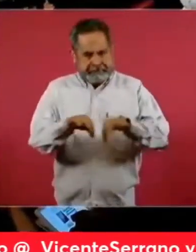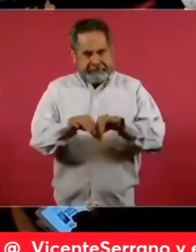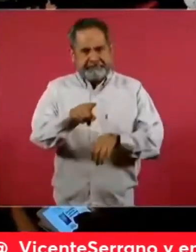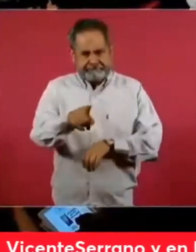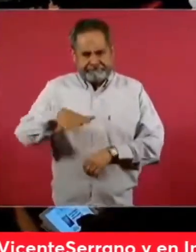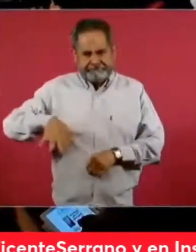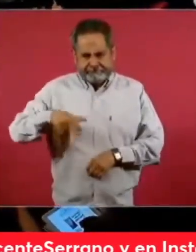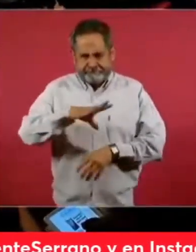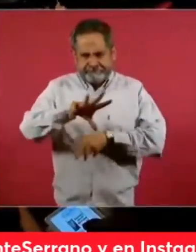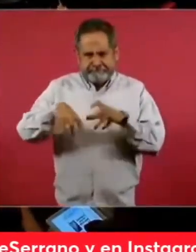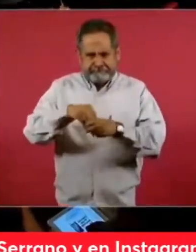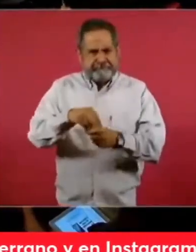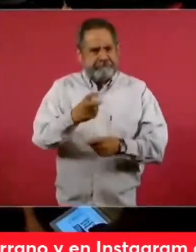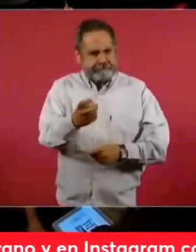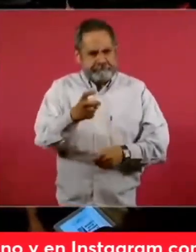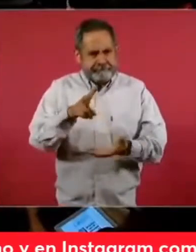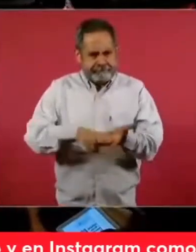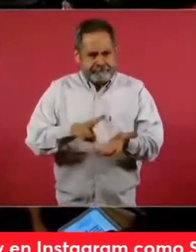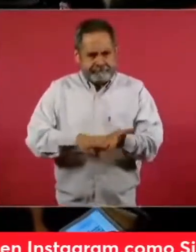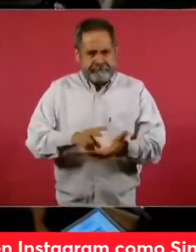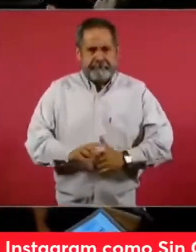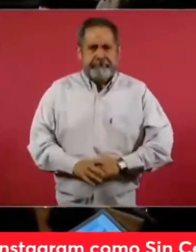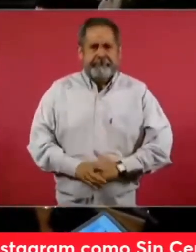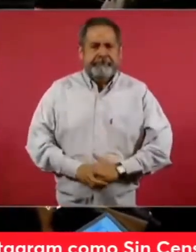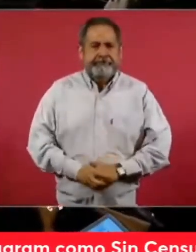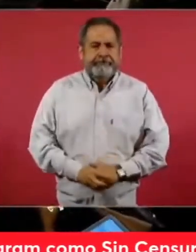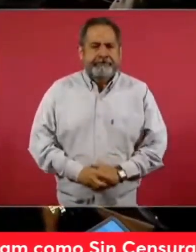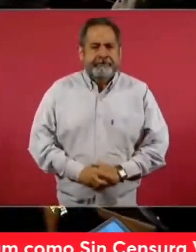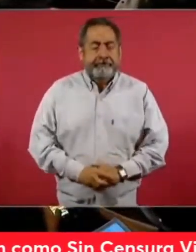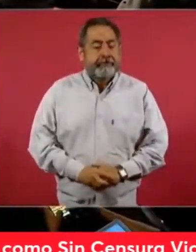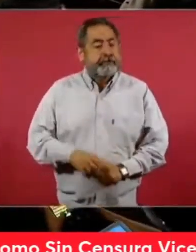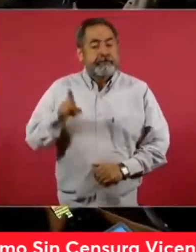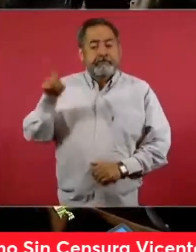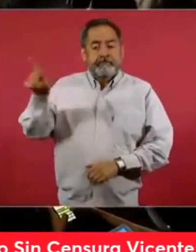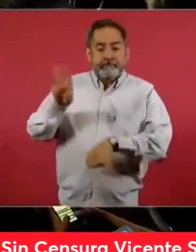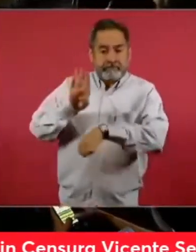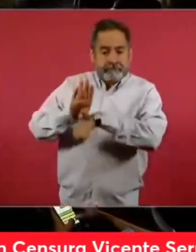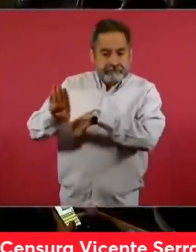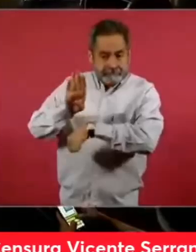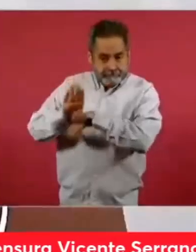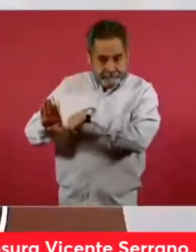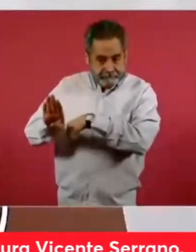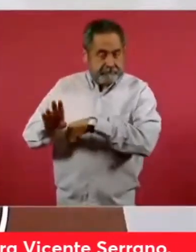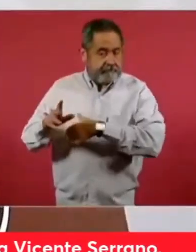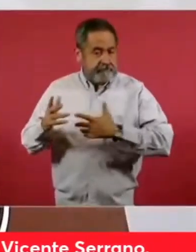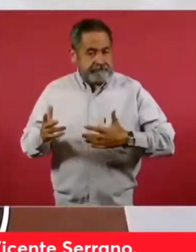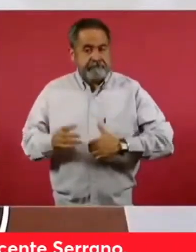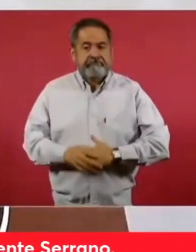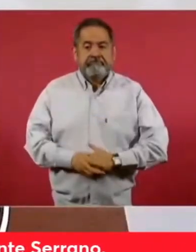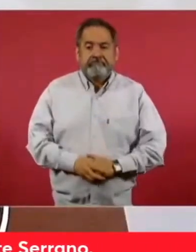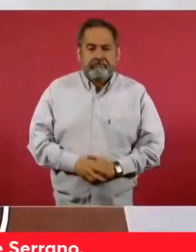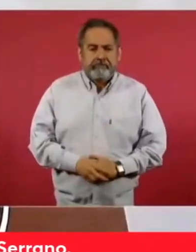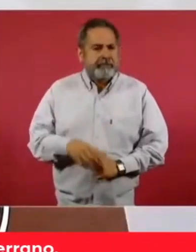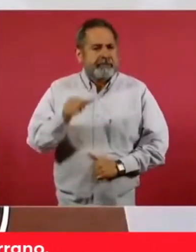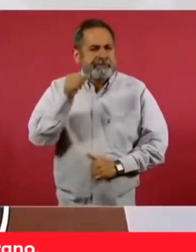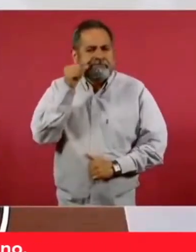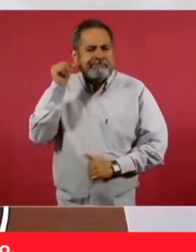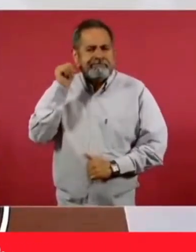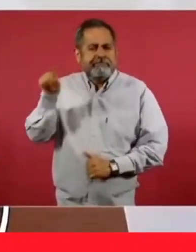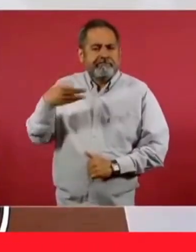Que muchas veces cuando la gente se quiere expresar, la callan, incluso cae la policía cuando hacen algún tipo